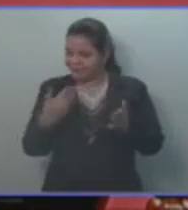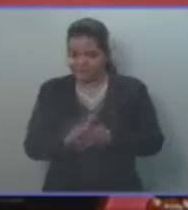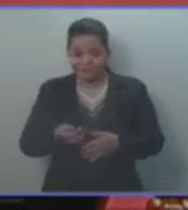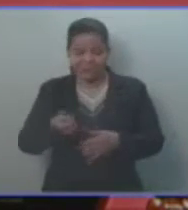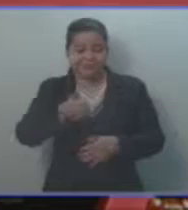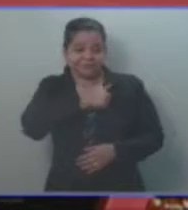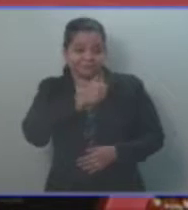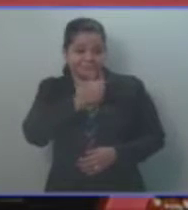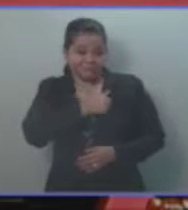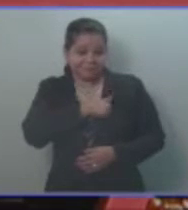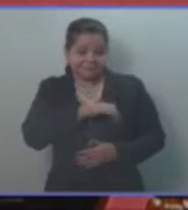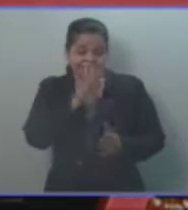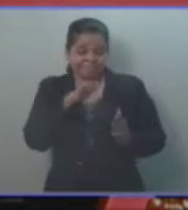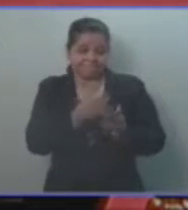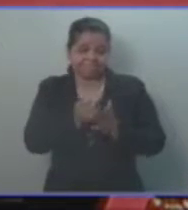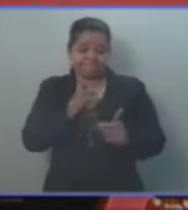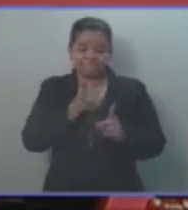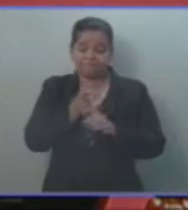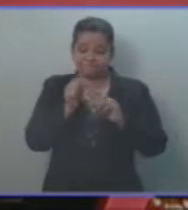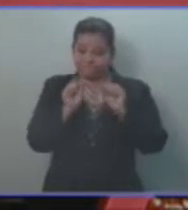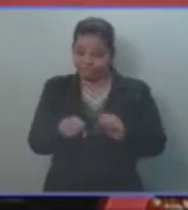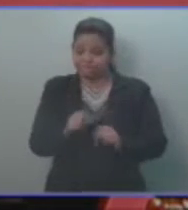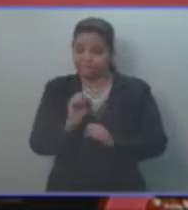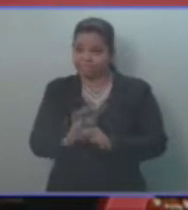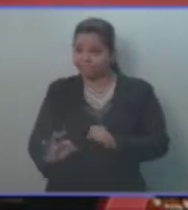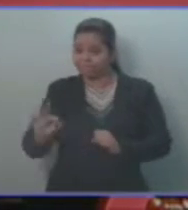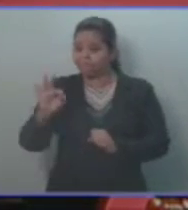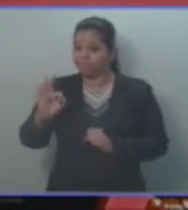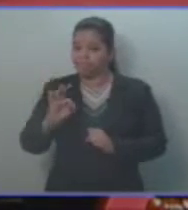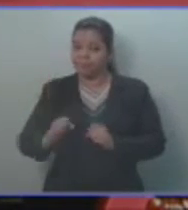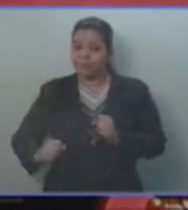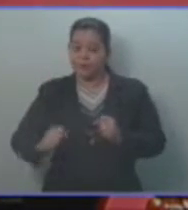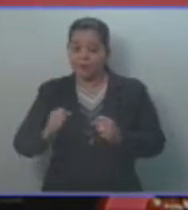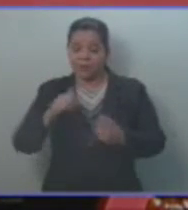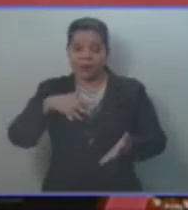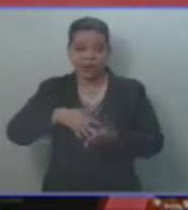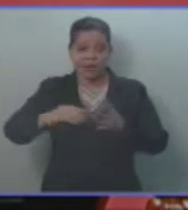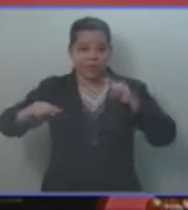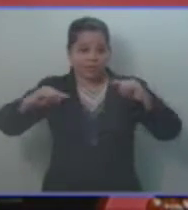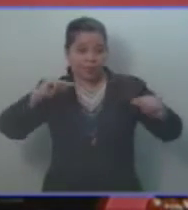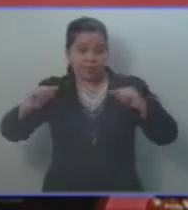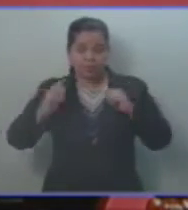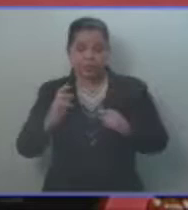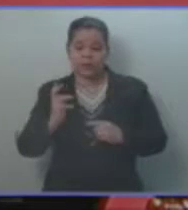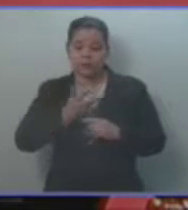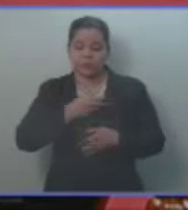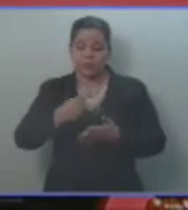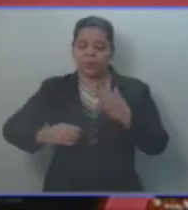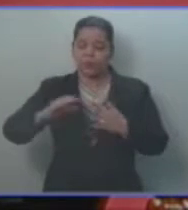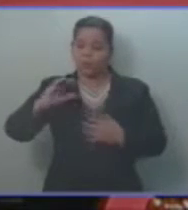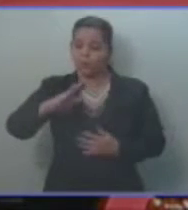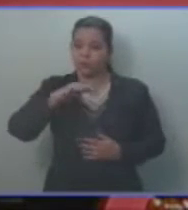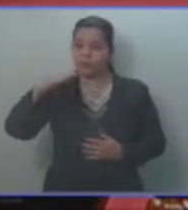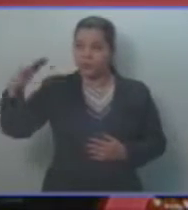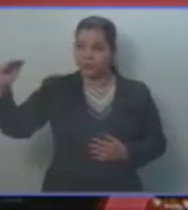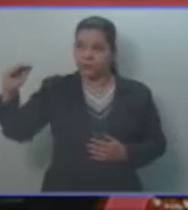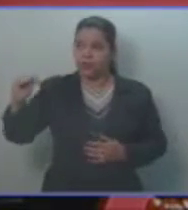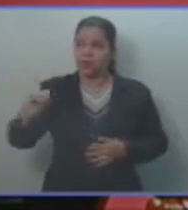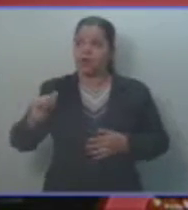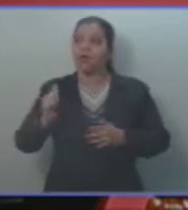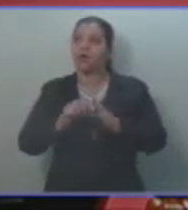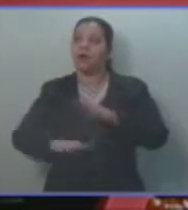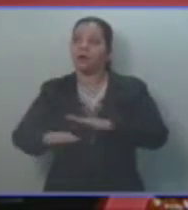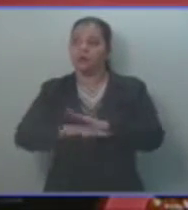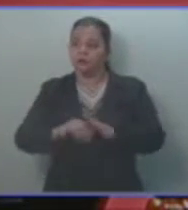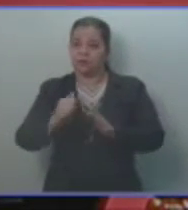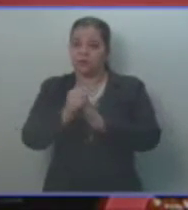responsable y con el objeto de robustecer la democracia que recoge la Constitución de la República y en atención a lo